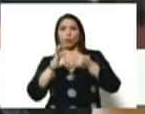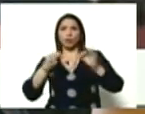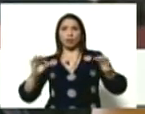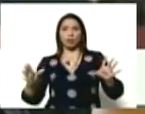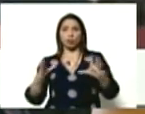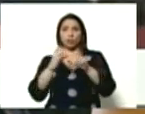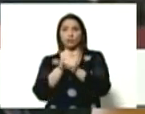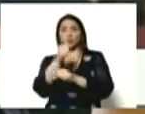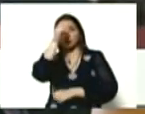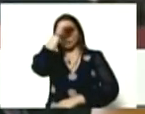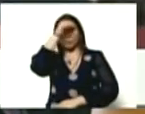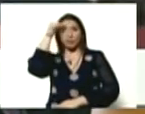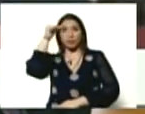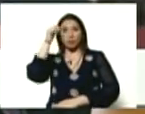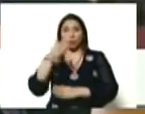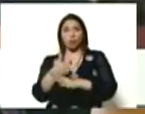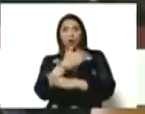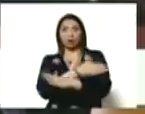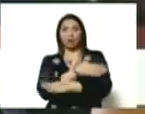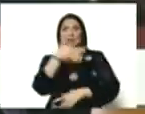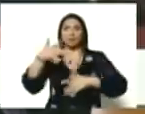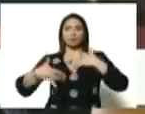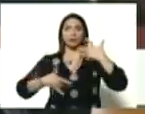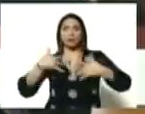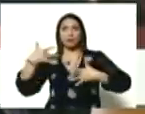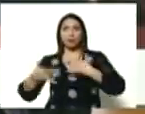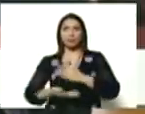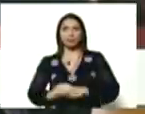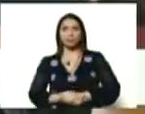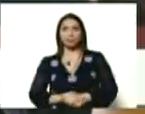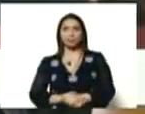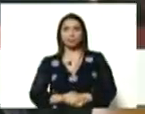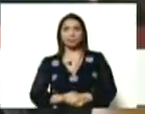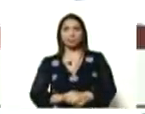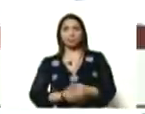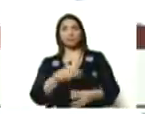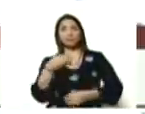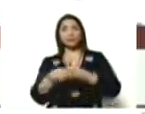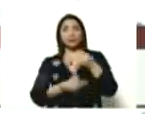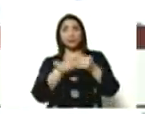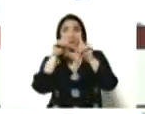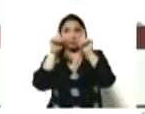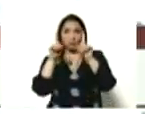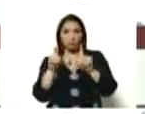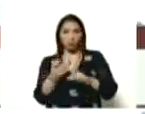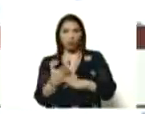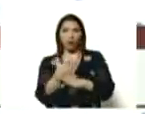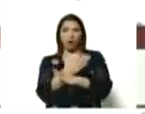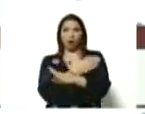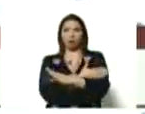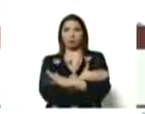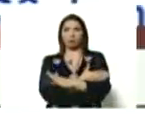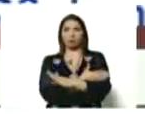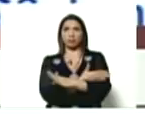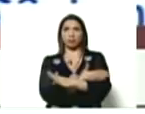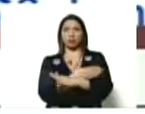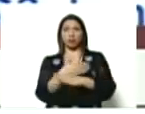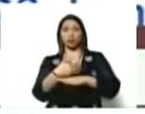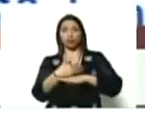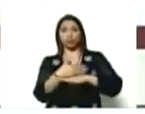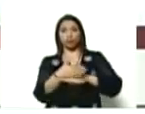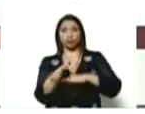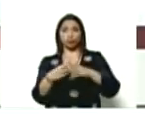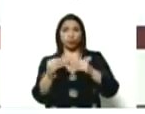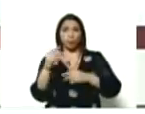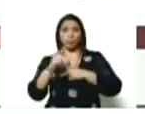El domingo, antes del evento, se hace una auditoría predespacho. Durante todo el proceso de